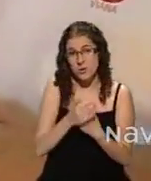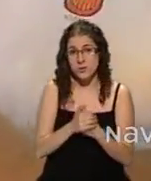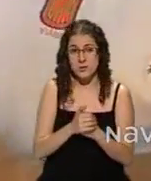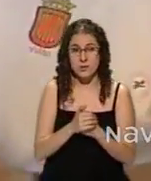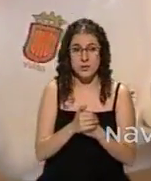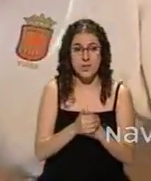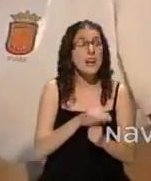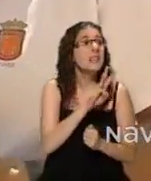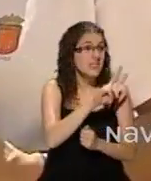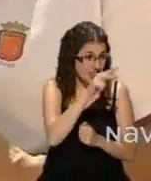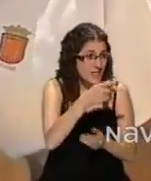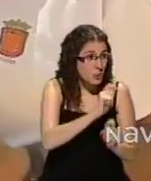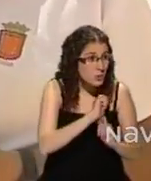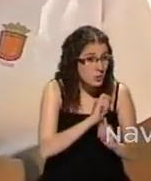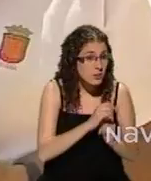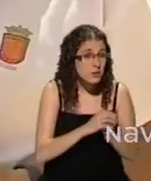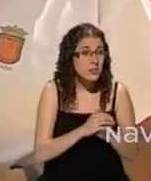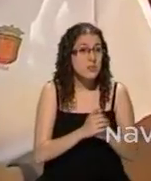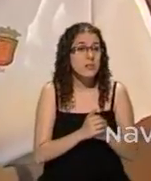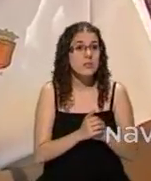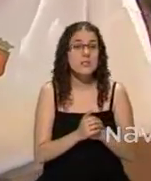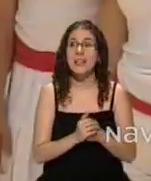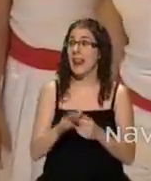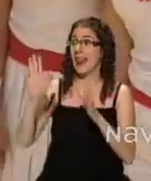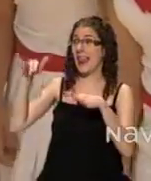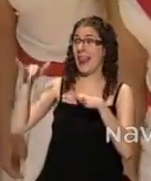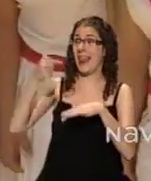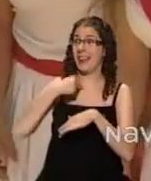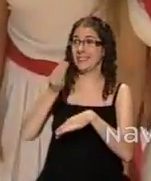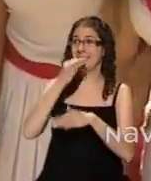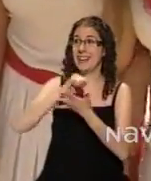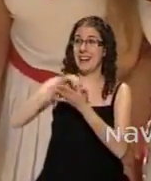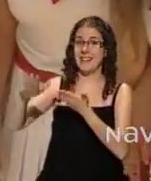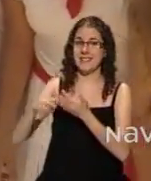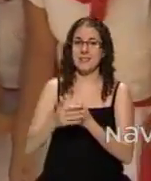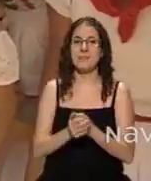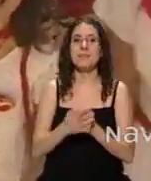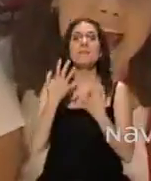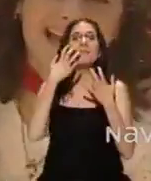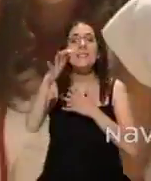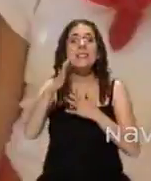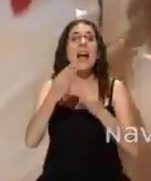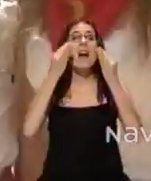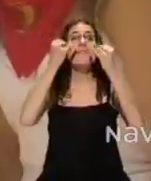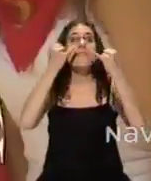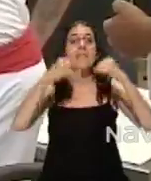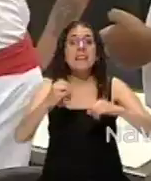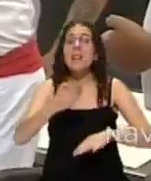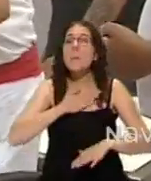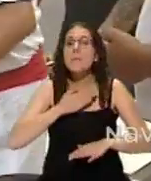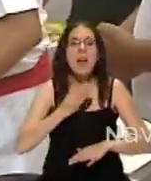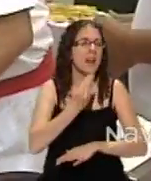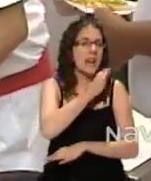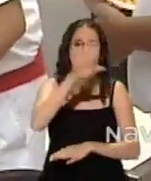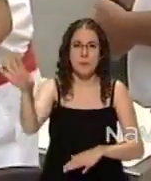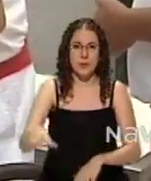¿Me das 3 euricos? ¿Te has dicho que? Chicas, que comemos gratis. ¡Mi fiesta es las mejores! Bueno, pues